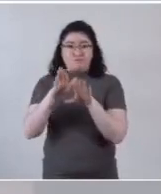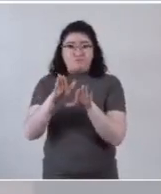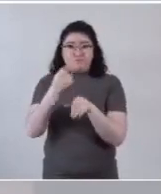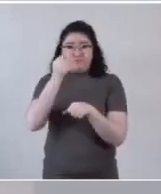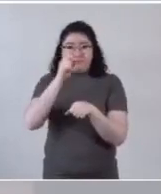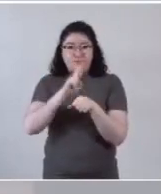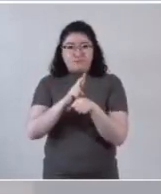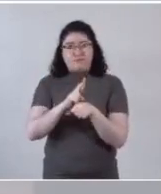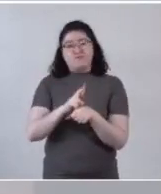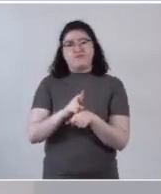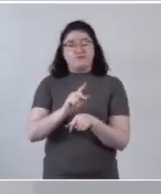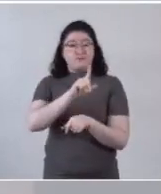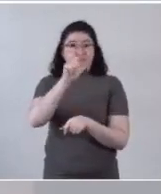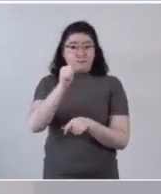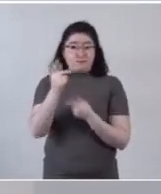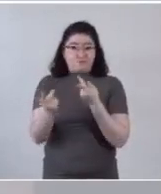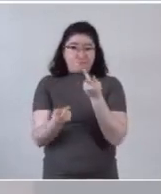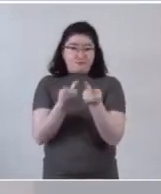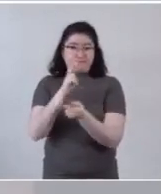ya contestaríamos sus preguntas.